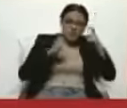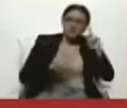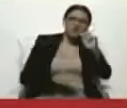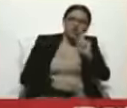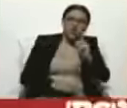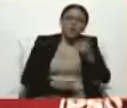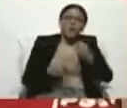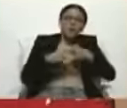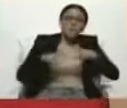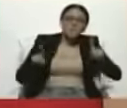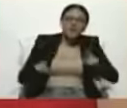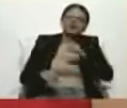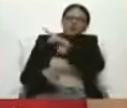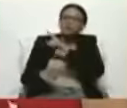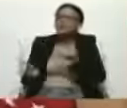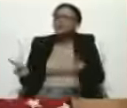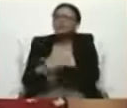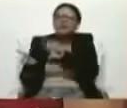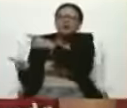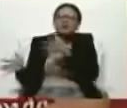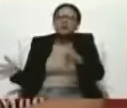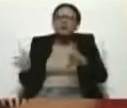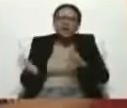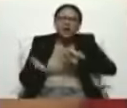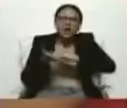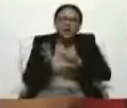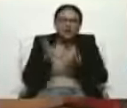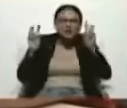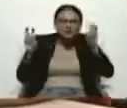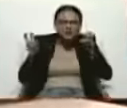Así le decimos nosotros a sectores de la oposición.